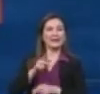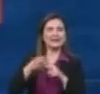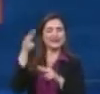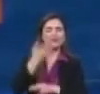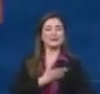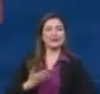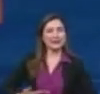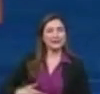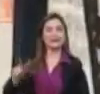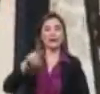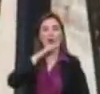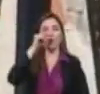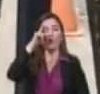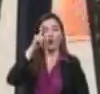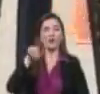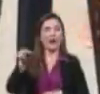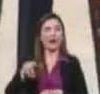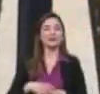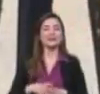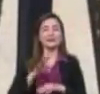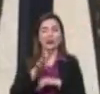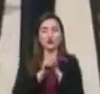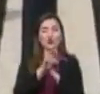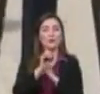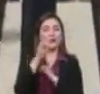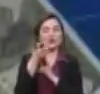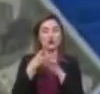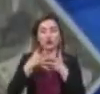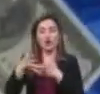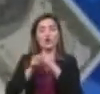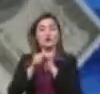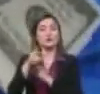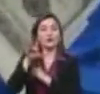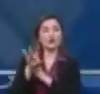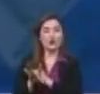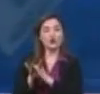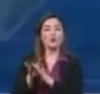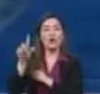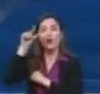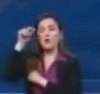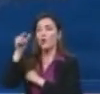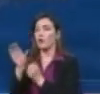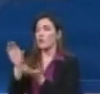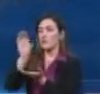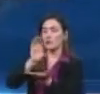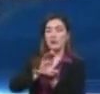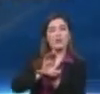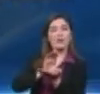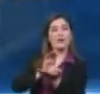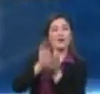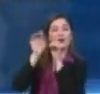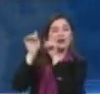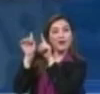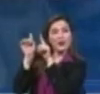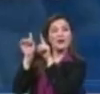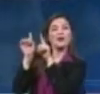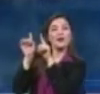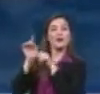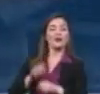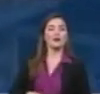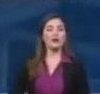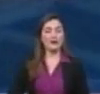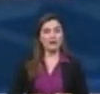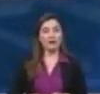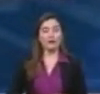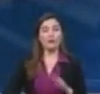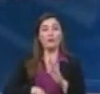estuvo al frente de la entidad. Entre 2012 y 2018, la SENAIN recibió de manos del Estado la suma de 310 millones de dólares, que